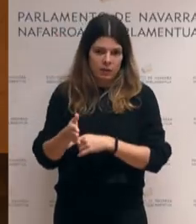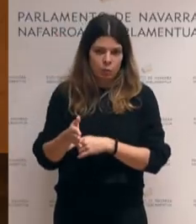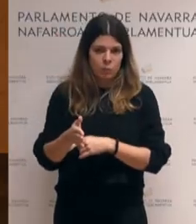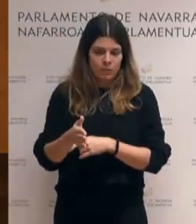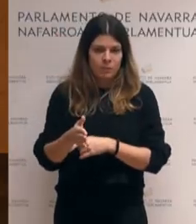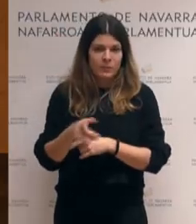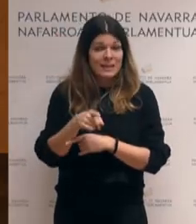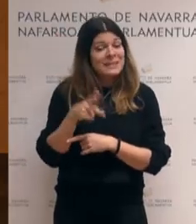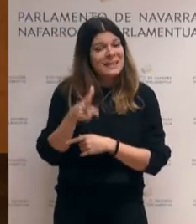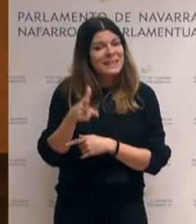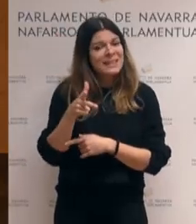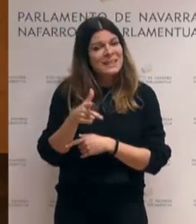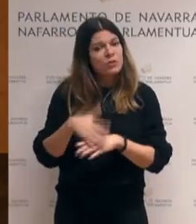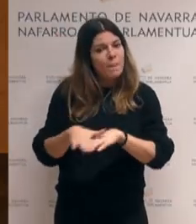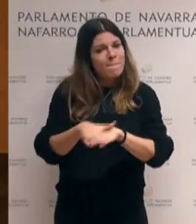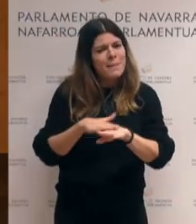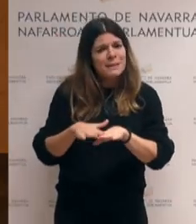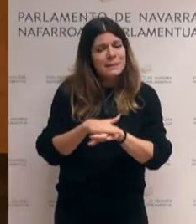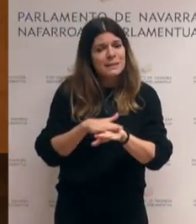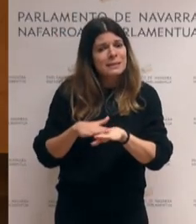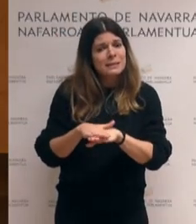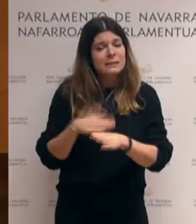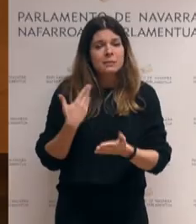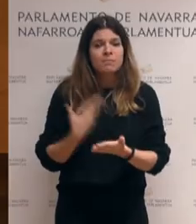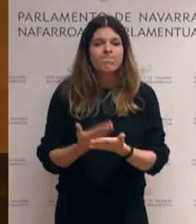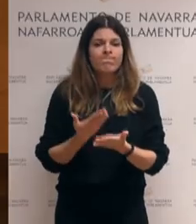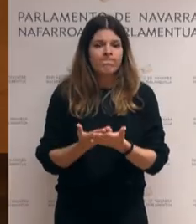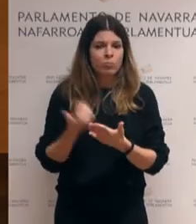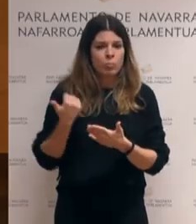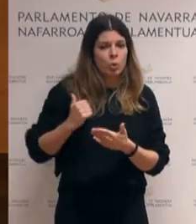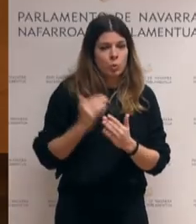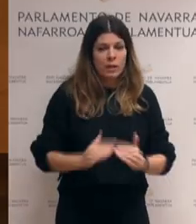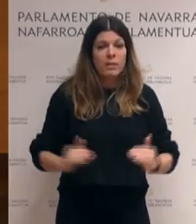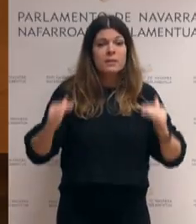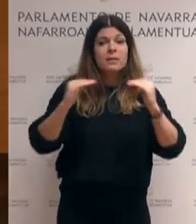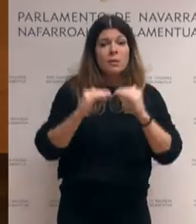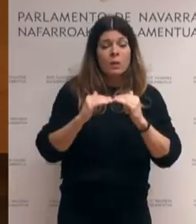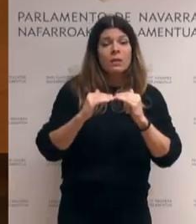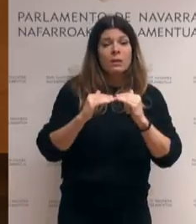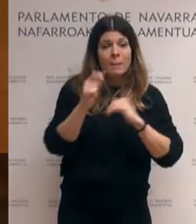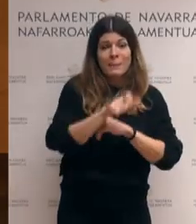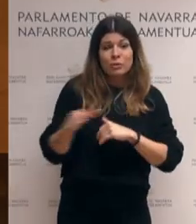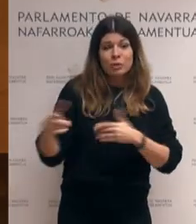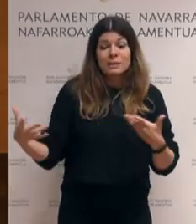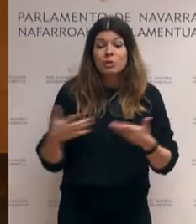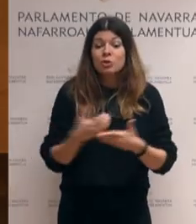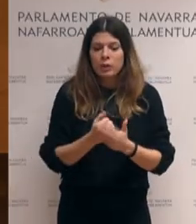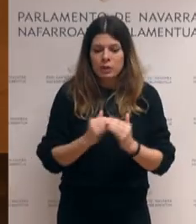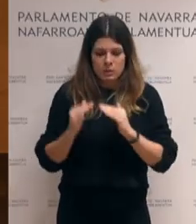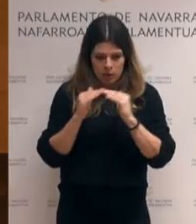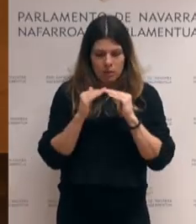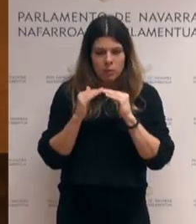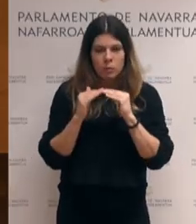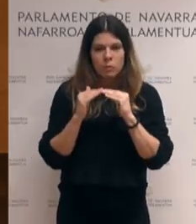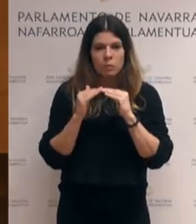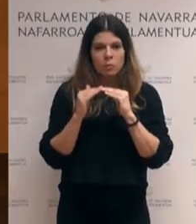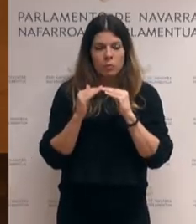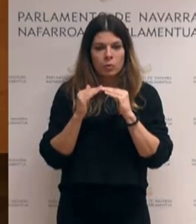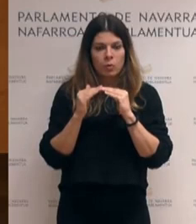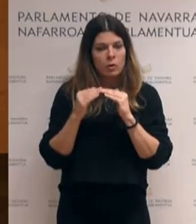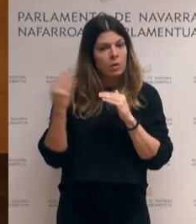como un derecho fundament que garantiza la igualdad de oportunidades para toda la ciudadanía incidiendo en la